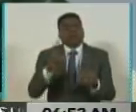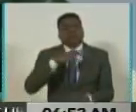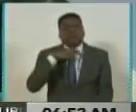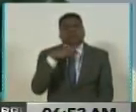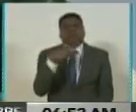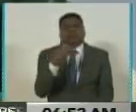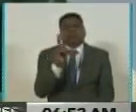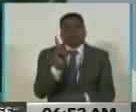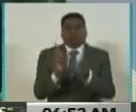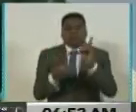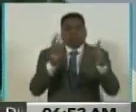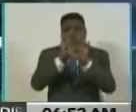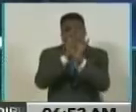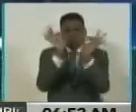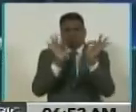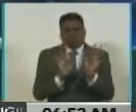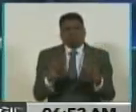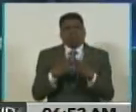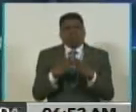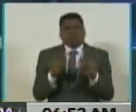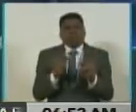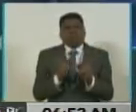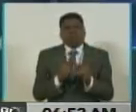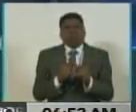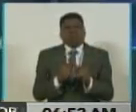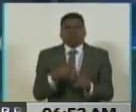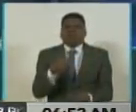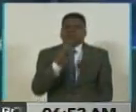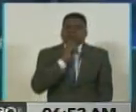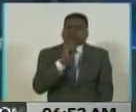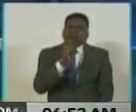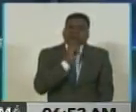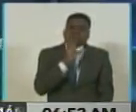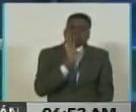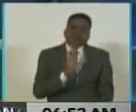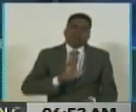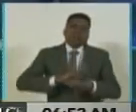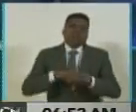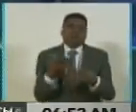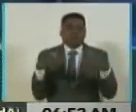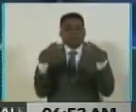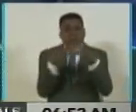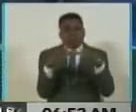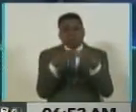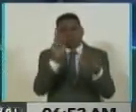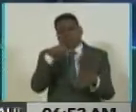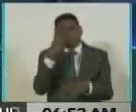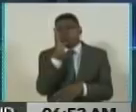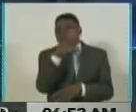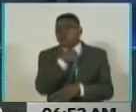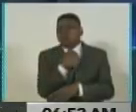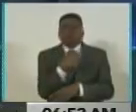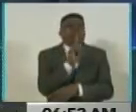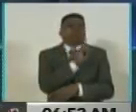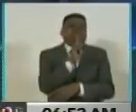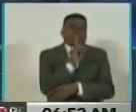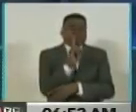manera a la mesa de diálogo. Eso va a ser bien cuesta arriba, por cuanto no constituyen un partido político, constituyen